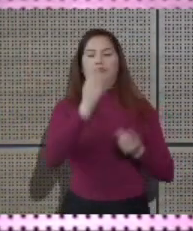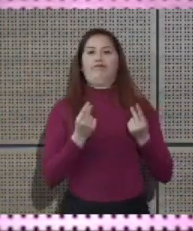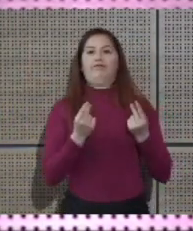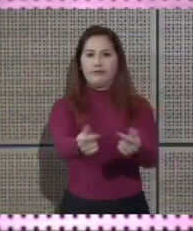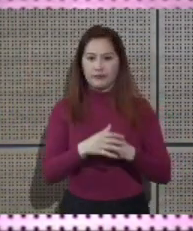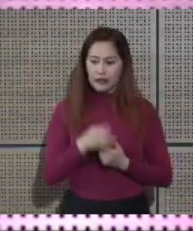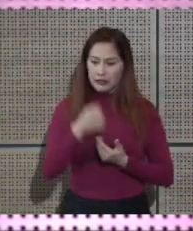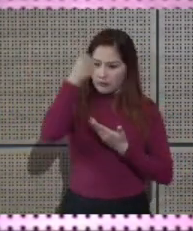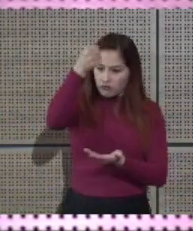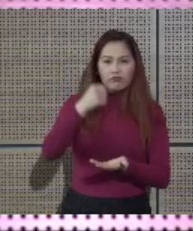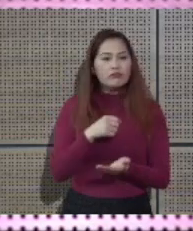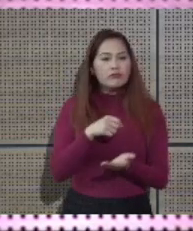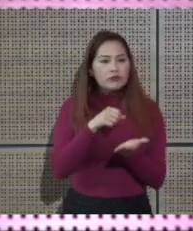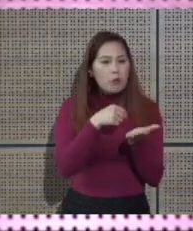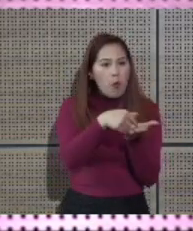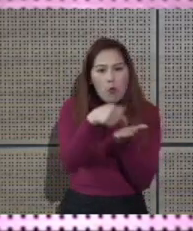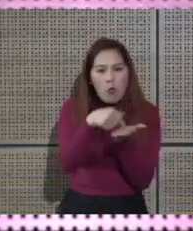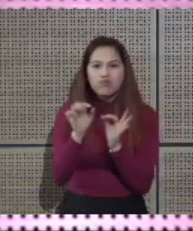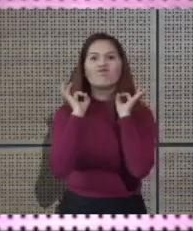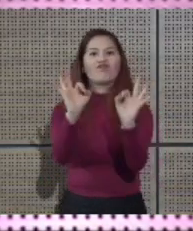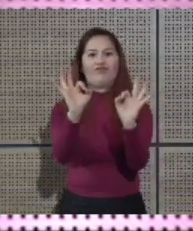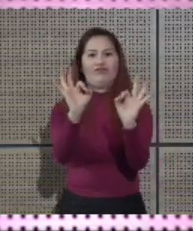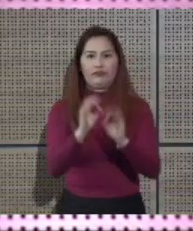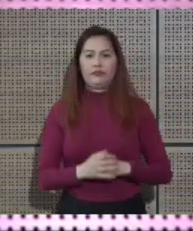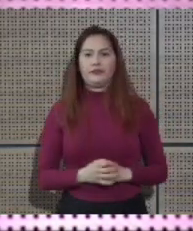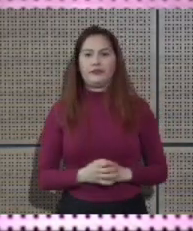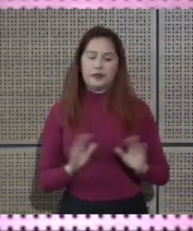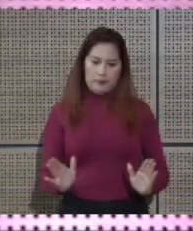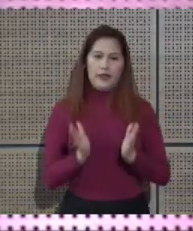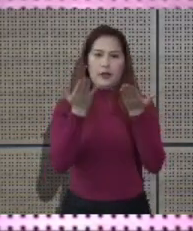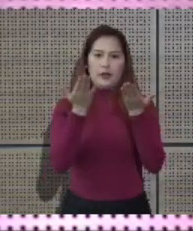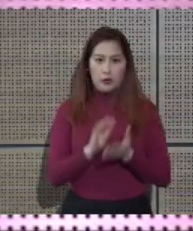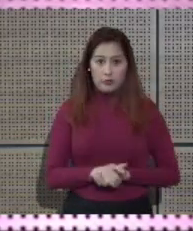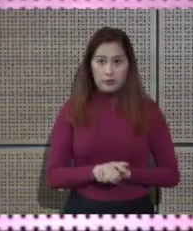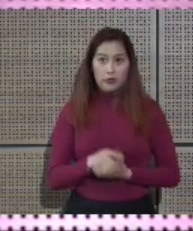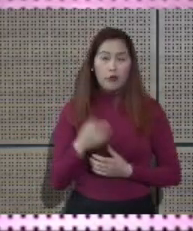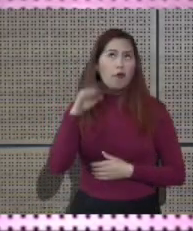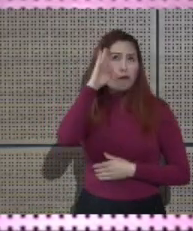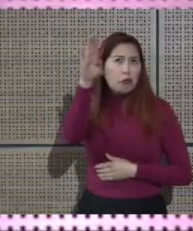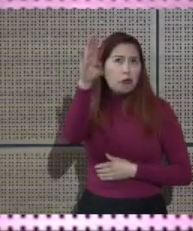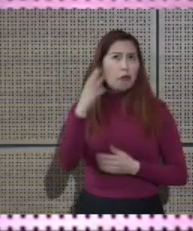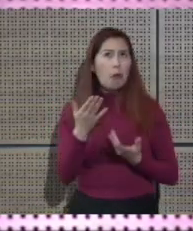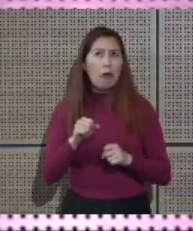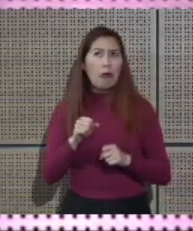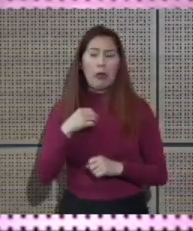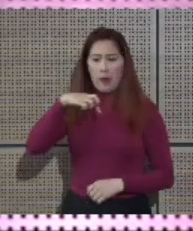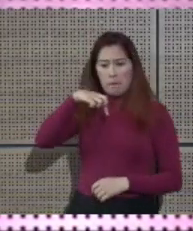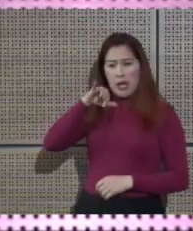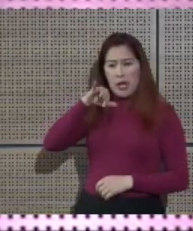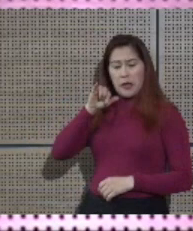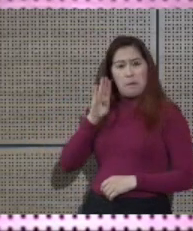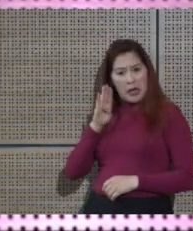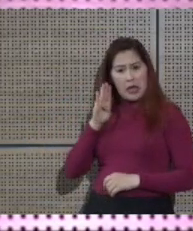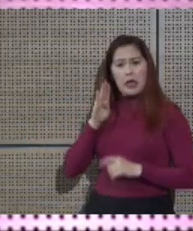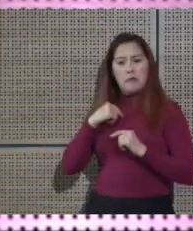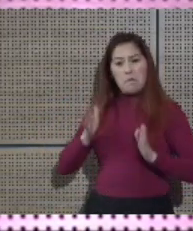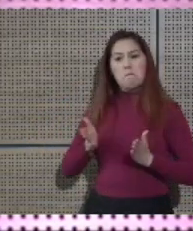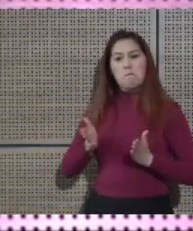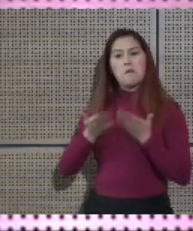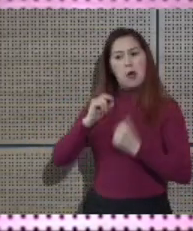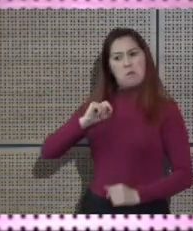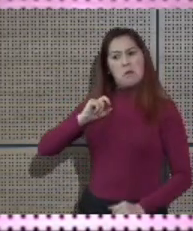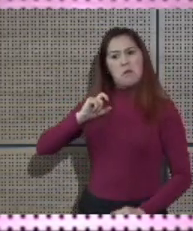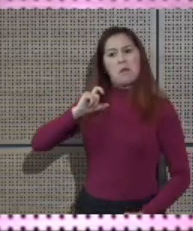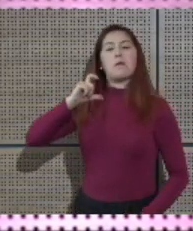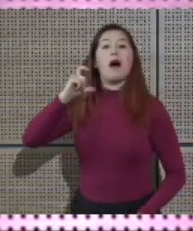años, vamos a estar, en el caso de Colombia, no en $12,000 per cápita, sino que vamos a estar en $15,000 o en $16,000. Y así